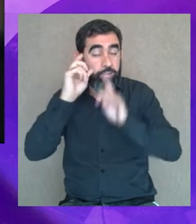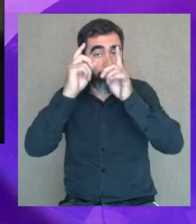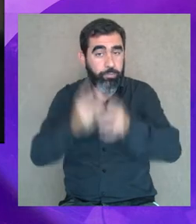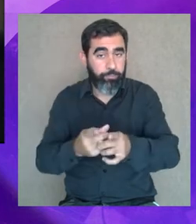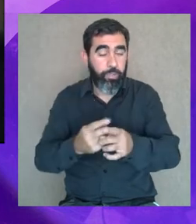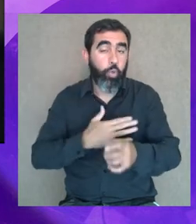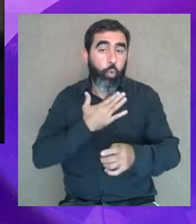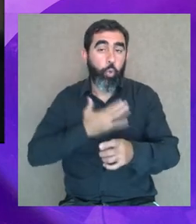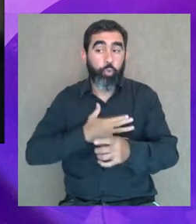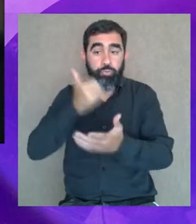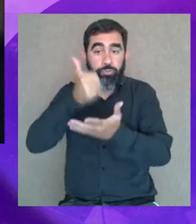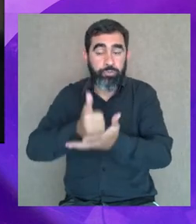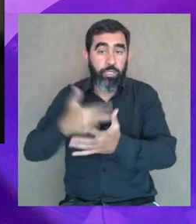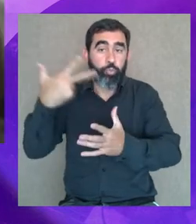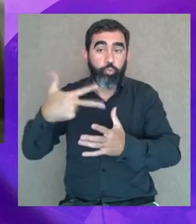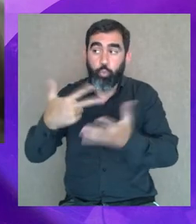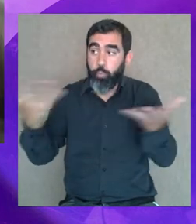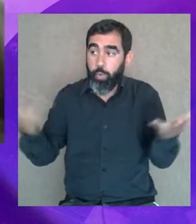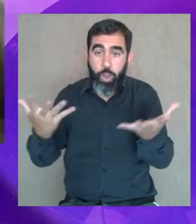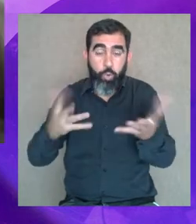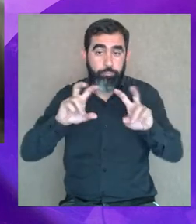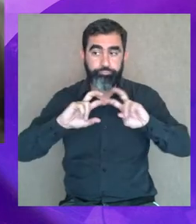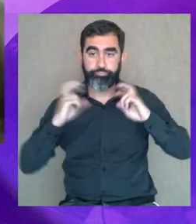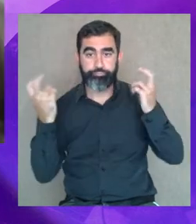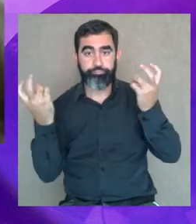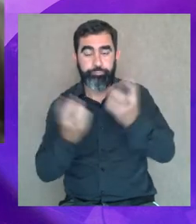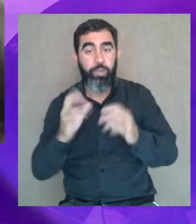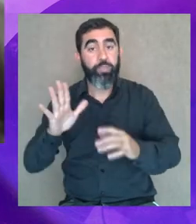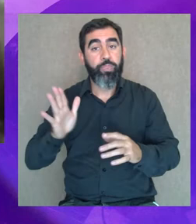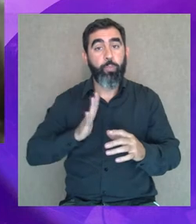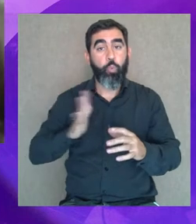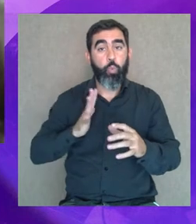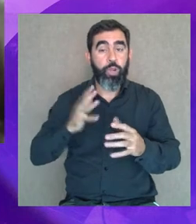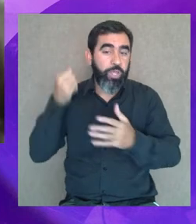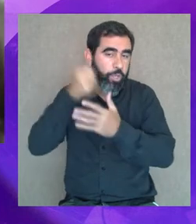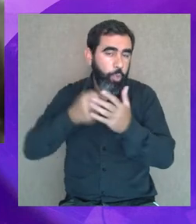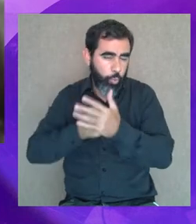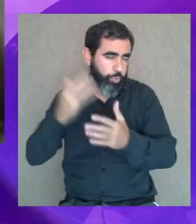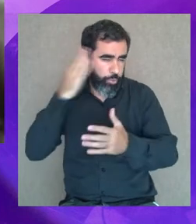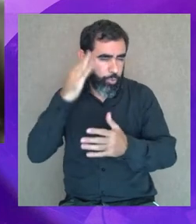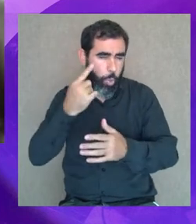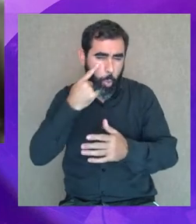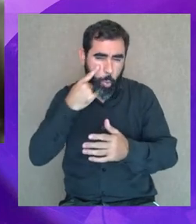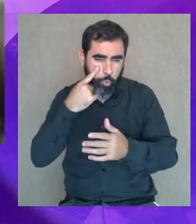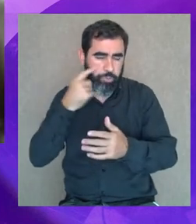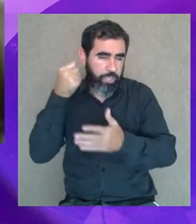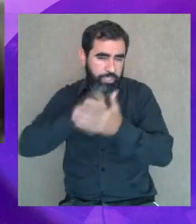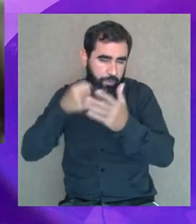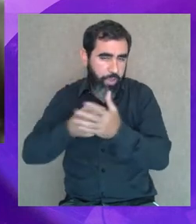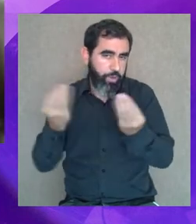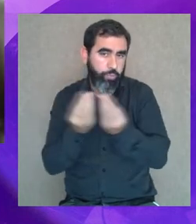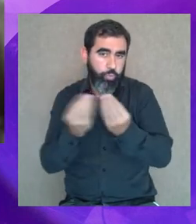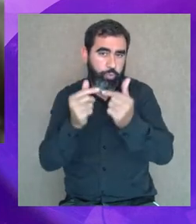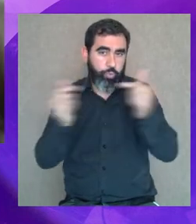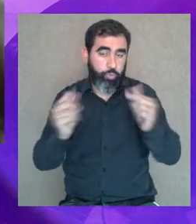y peligrosamente viste su nuestra reunión con en cantidad de mujeres de que meten mucha mucha